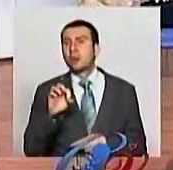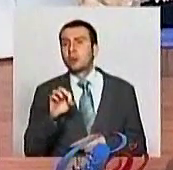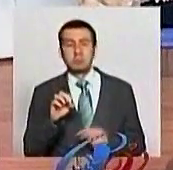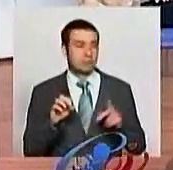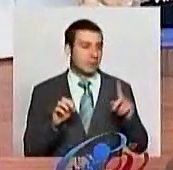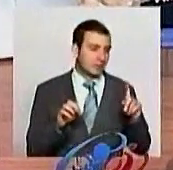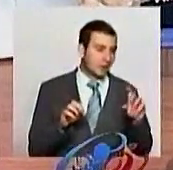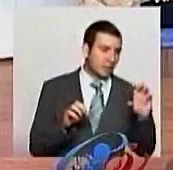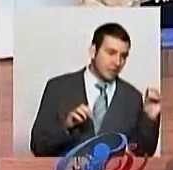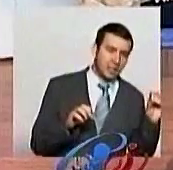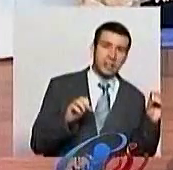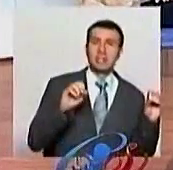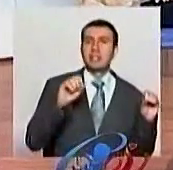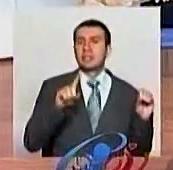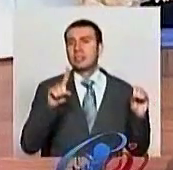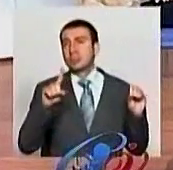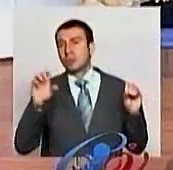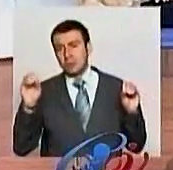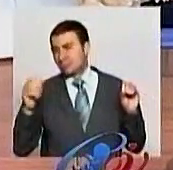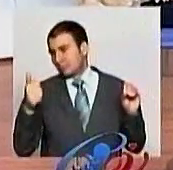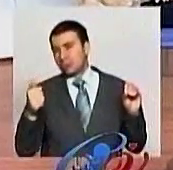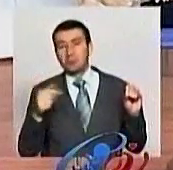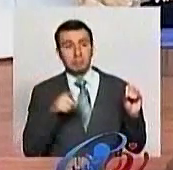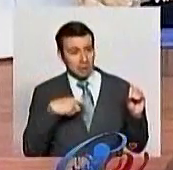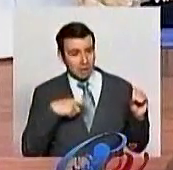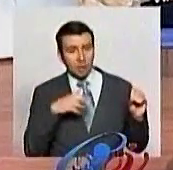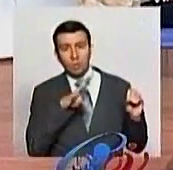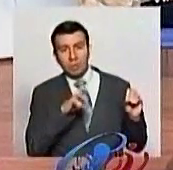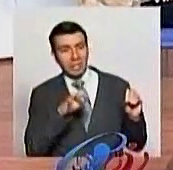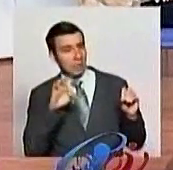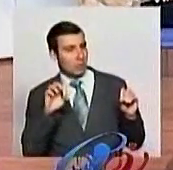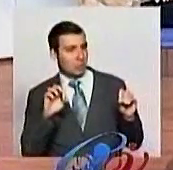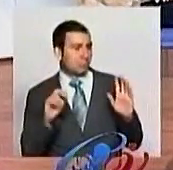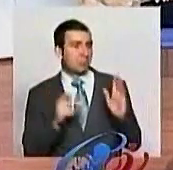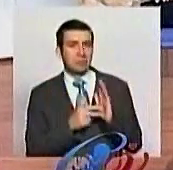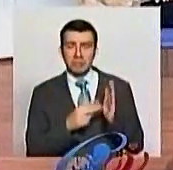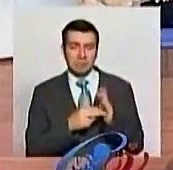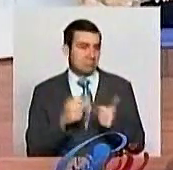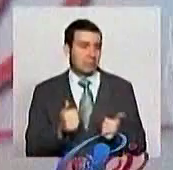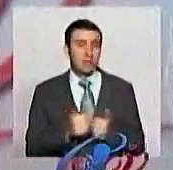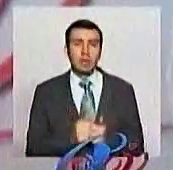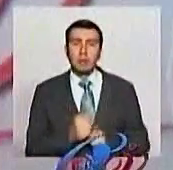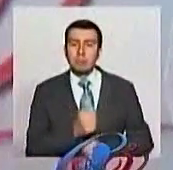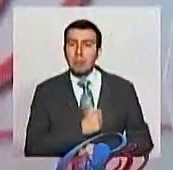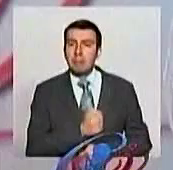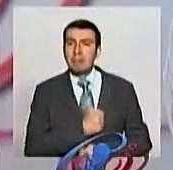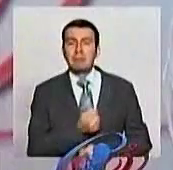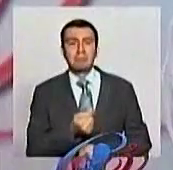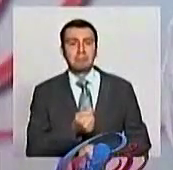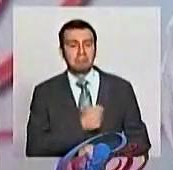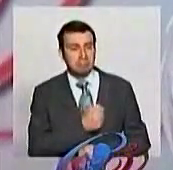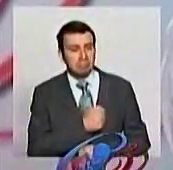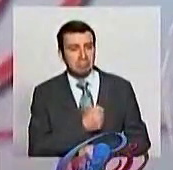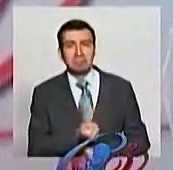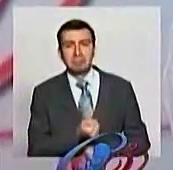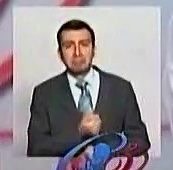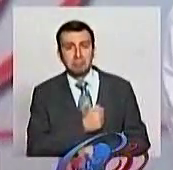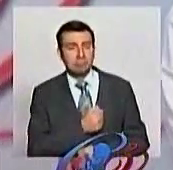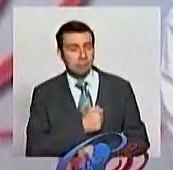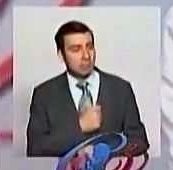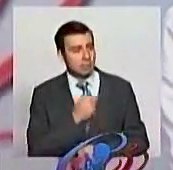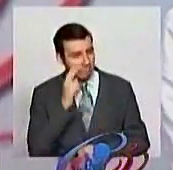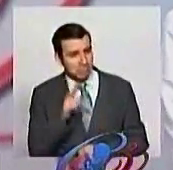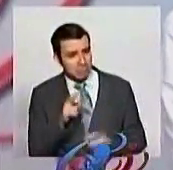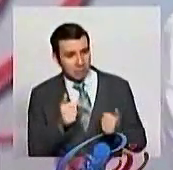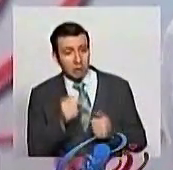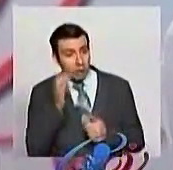y 110, él tiene 98, o sea, muy bien, tiene un ritmo normal. Nosotros aquí podemos ver si tiene una